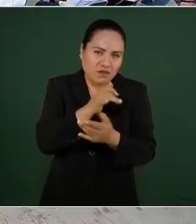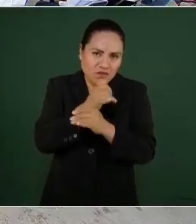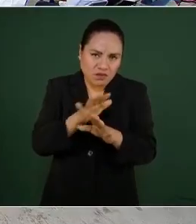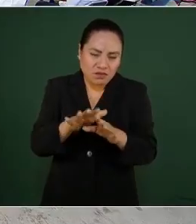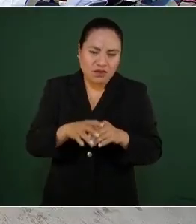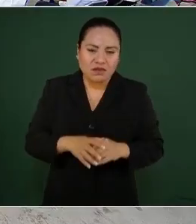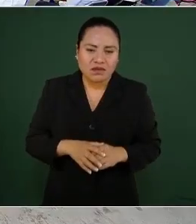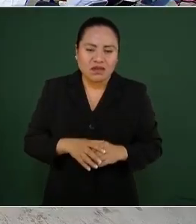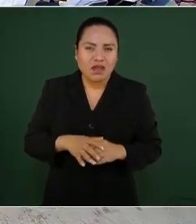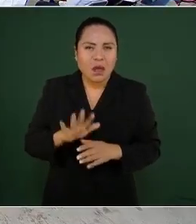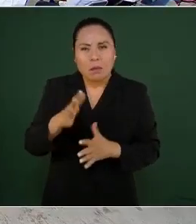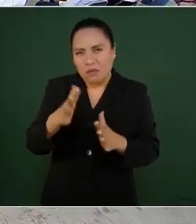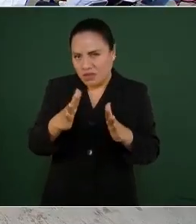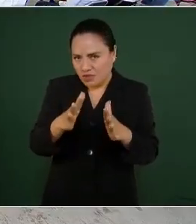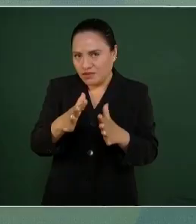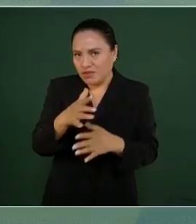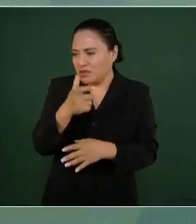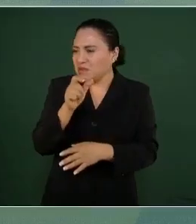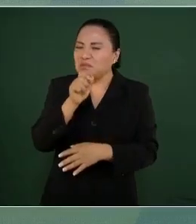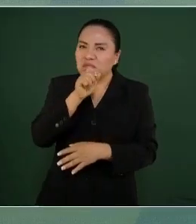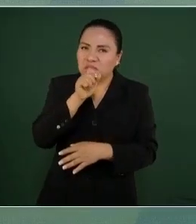Fue una cantidad parecida.